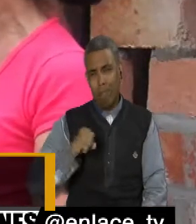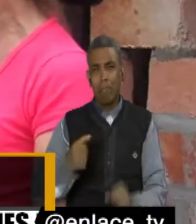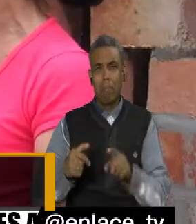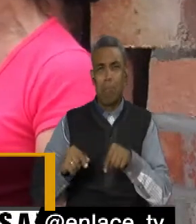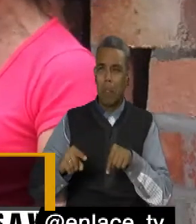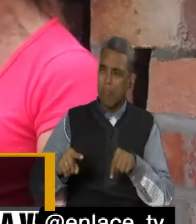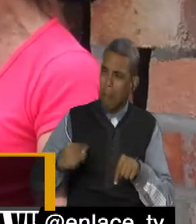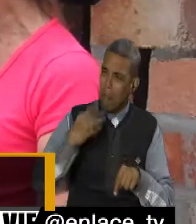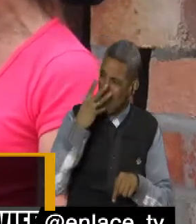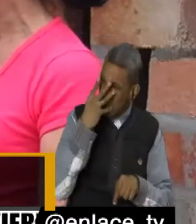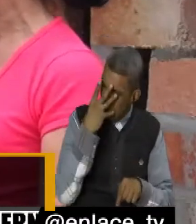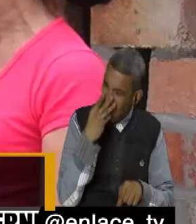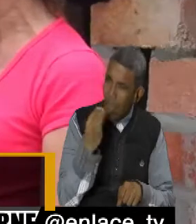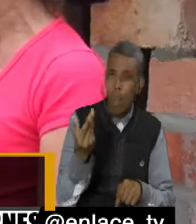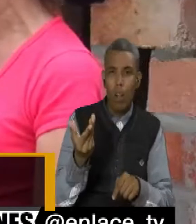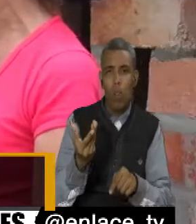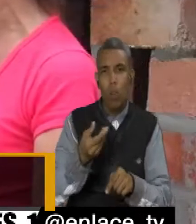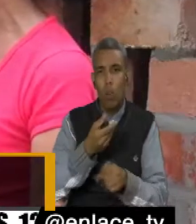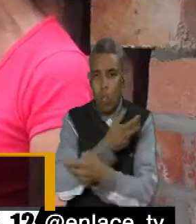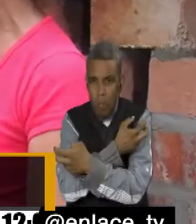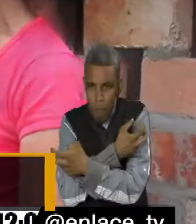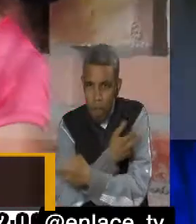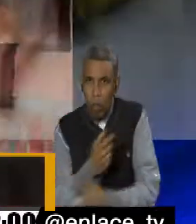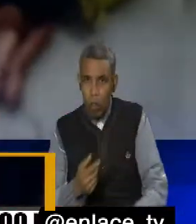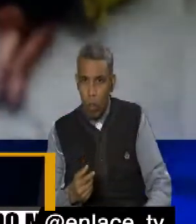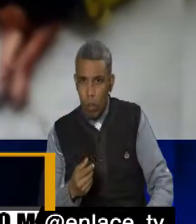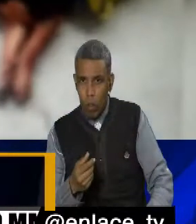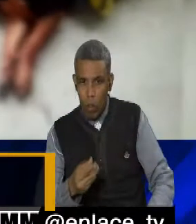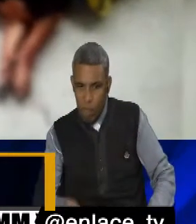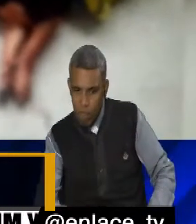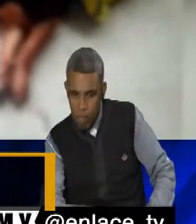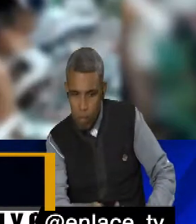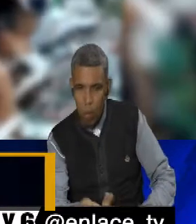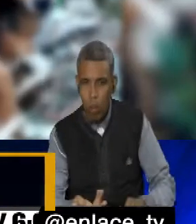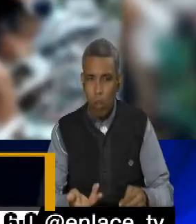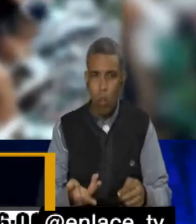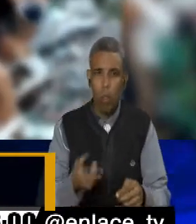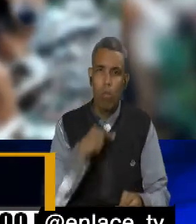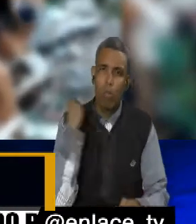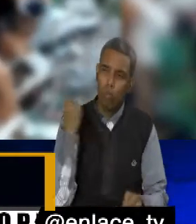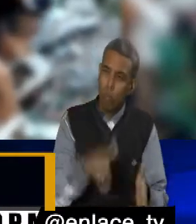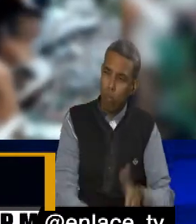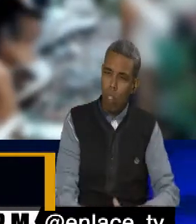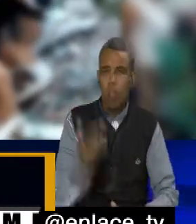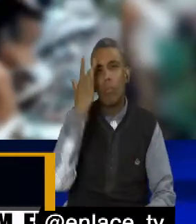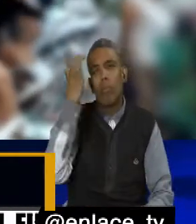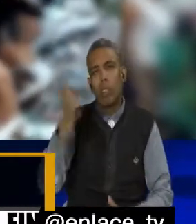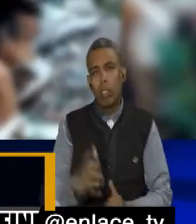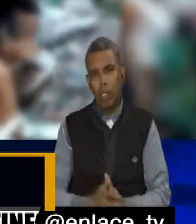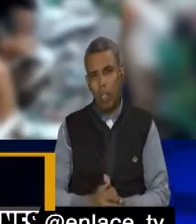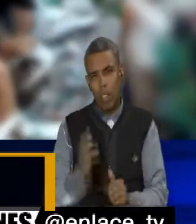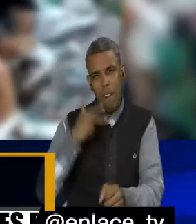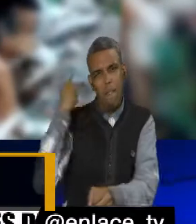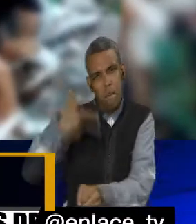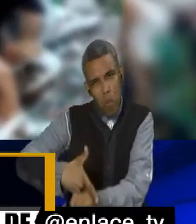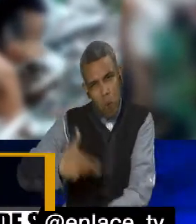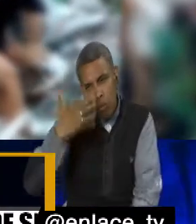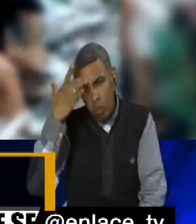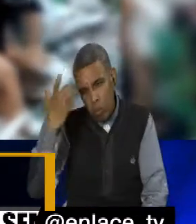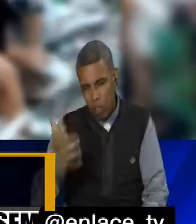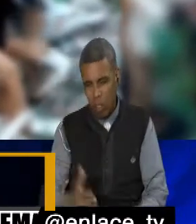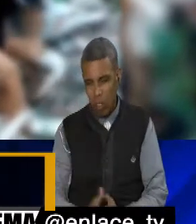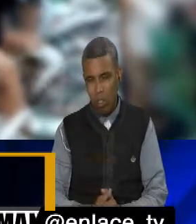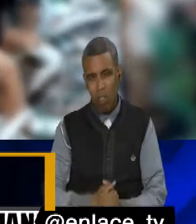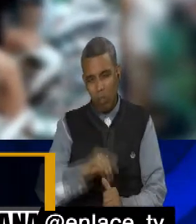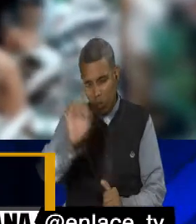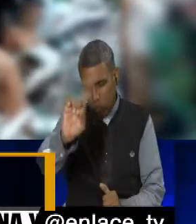los quieran, que los cuiden, que son seres vivos que requieren de cuidado. Son como nuestros hijos,